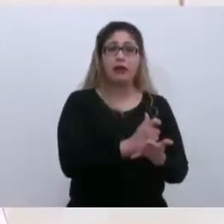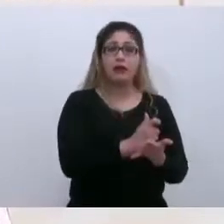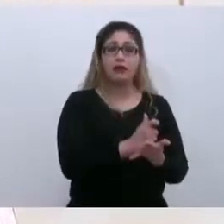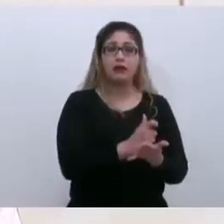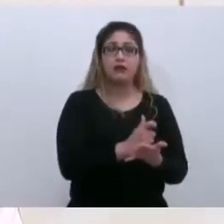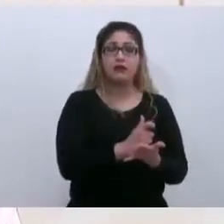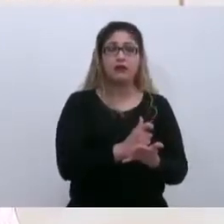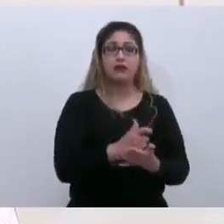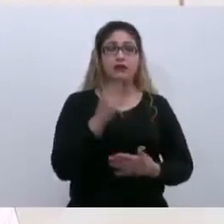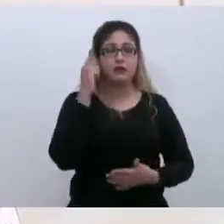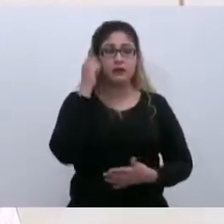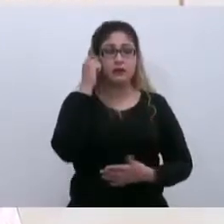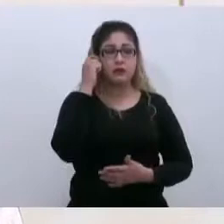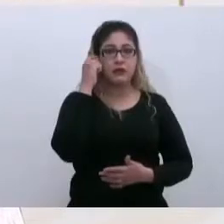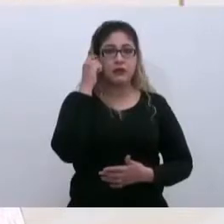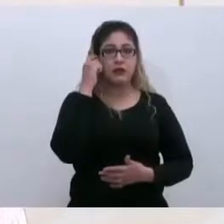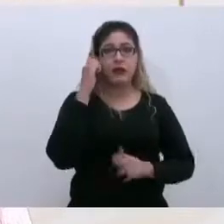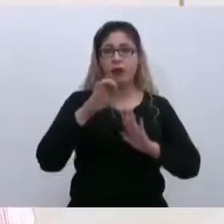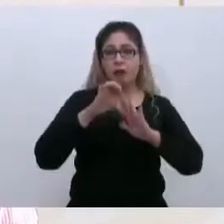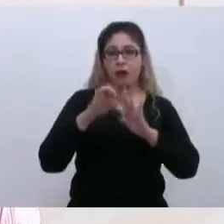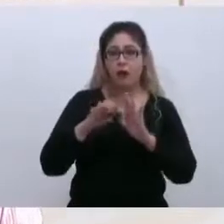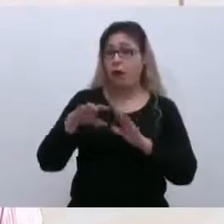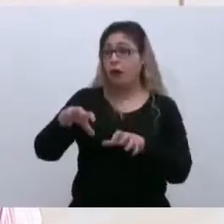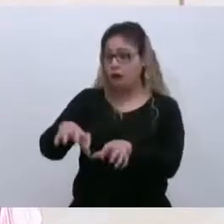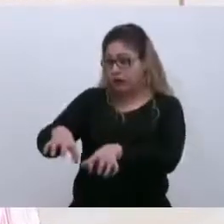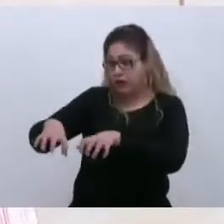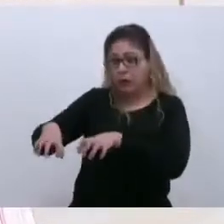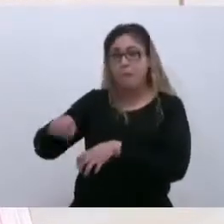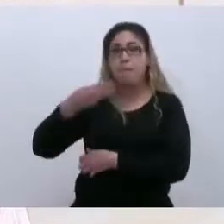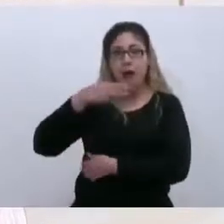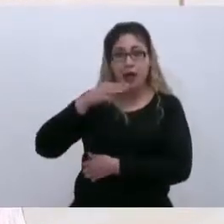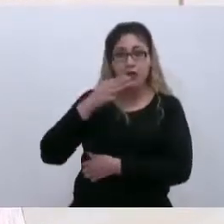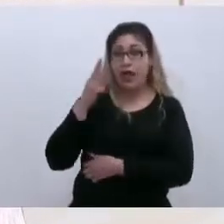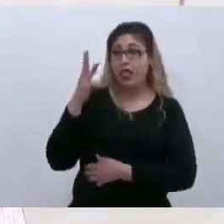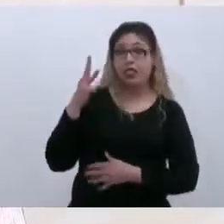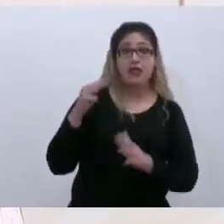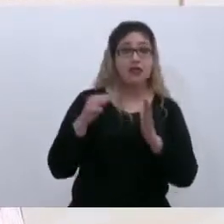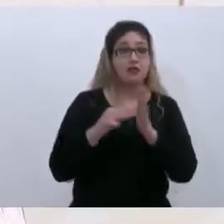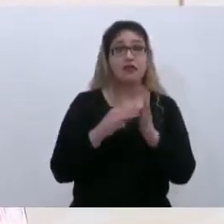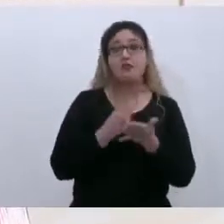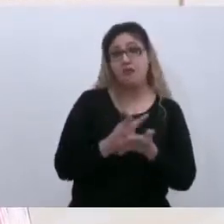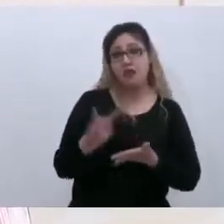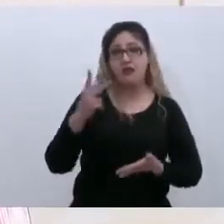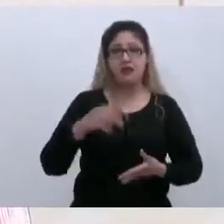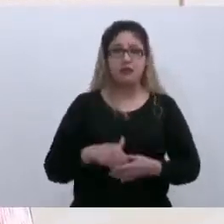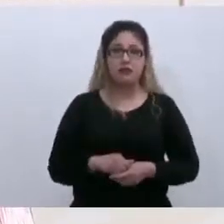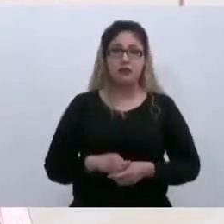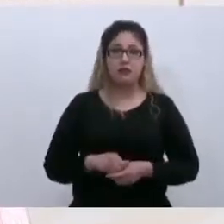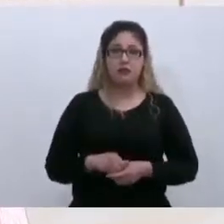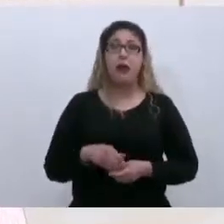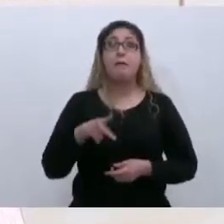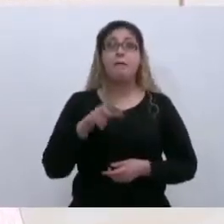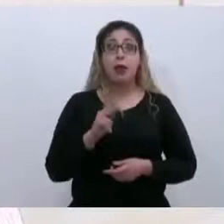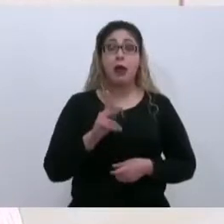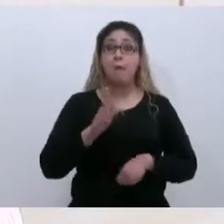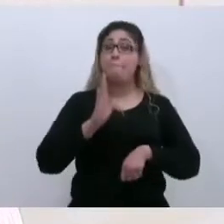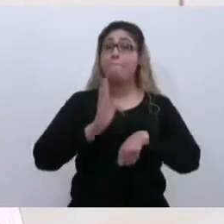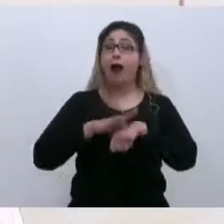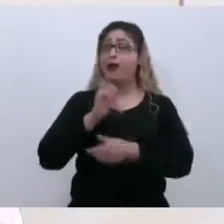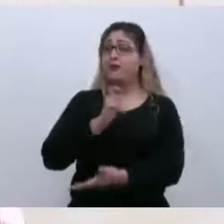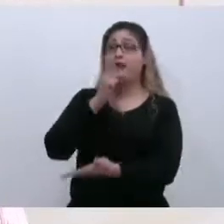al que producía maíz a 3.000 pesos la tonelada. Ahora el precio de garantía es